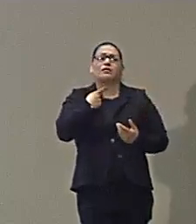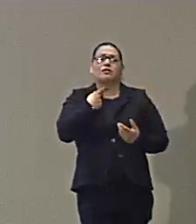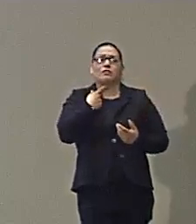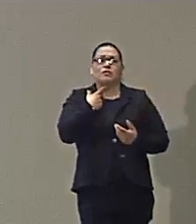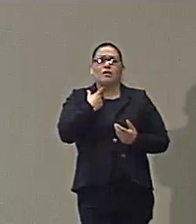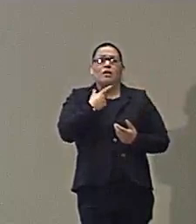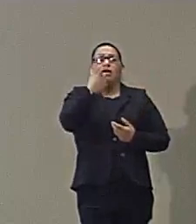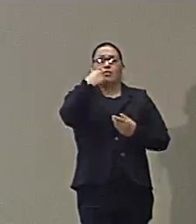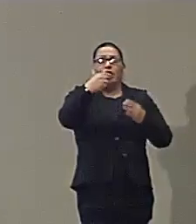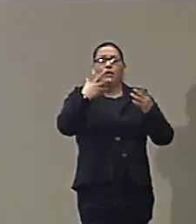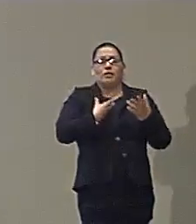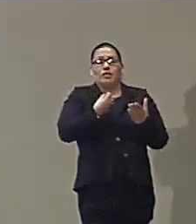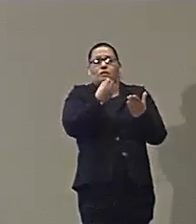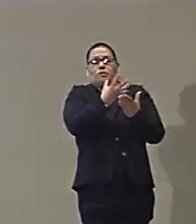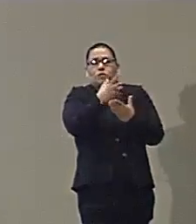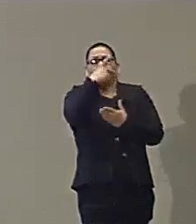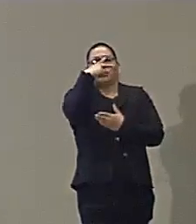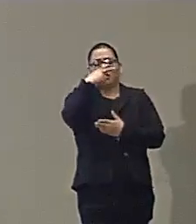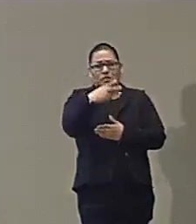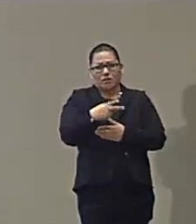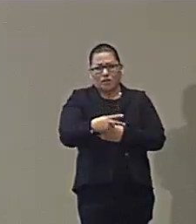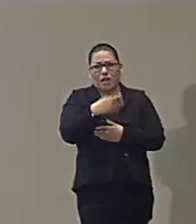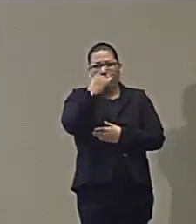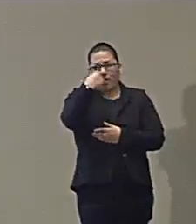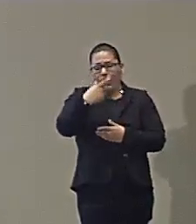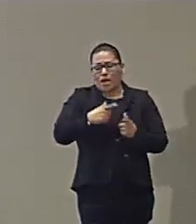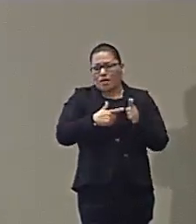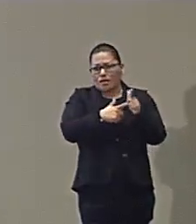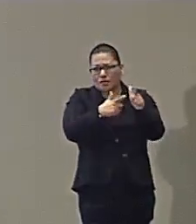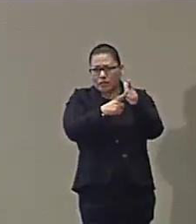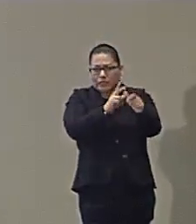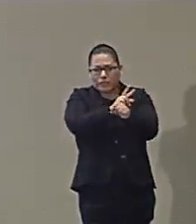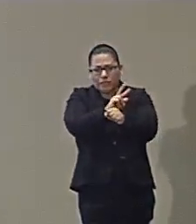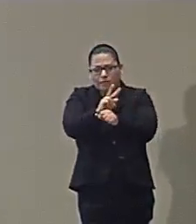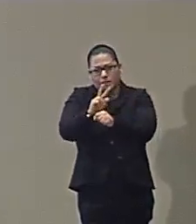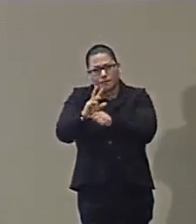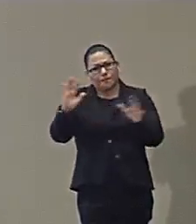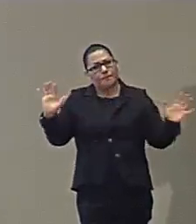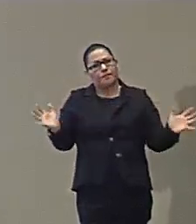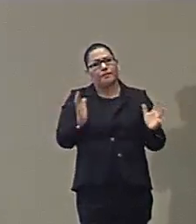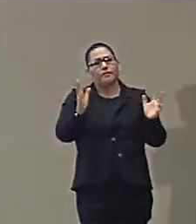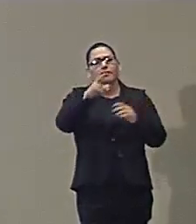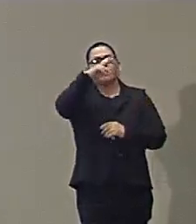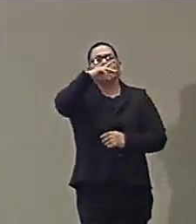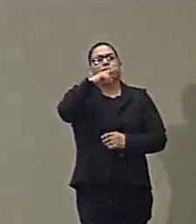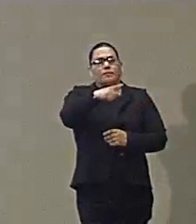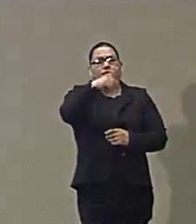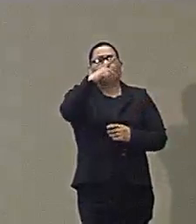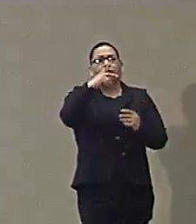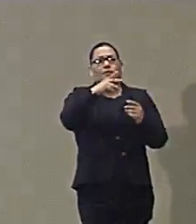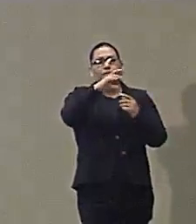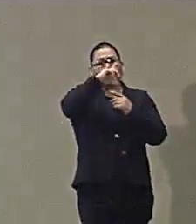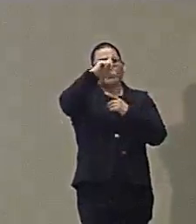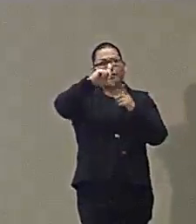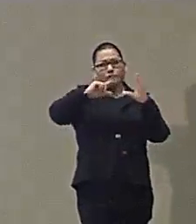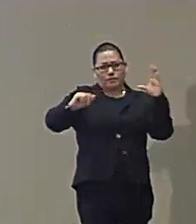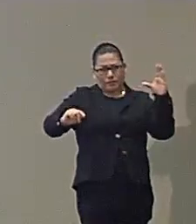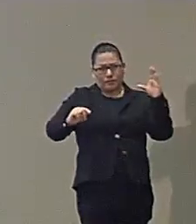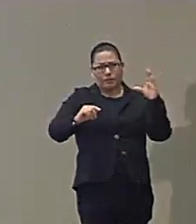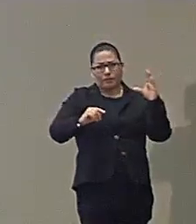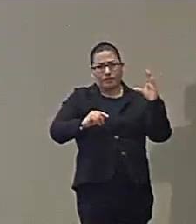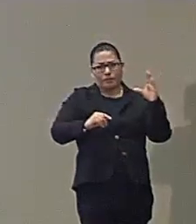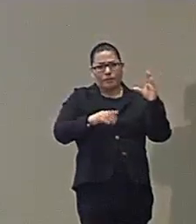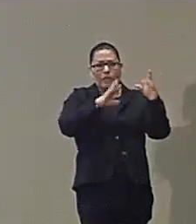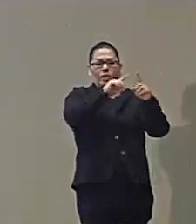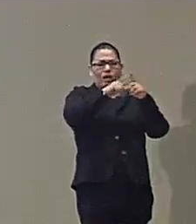para el país que nos siga y nos mantenga y nos promueva a ser un mejor país escalar en los lugares de captación